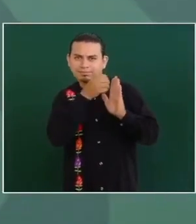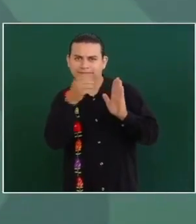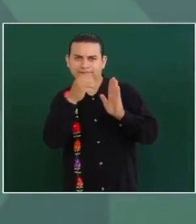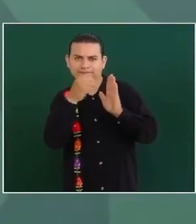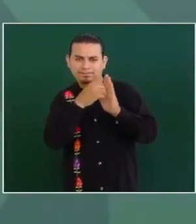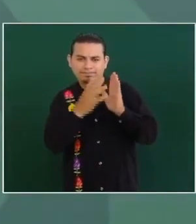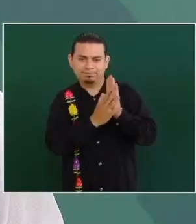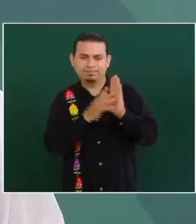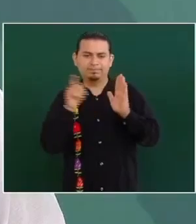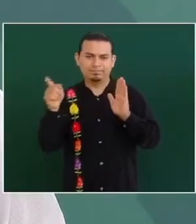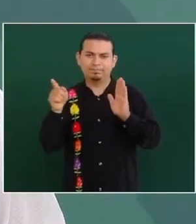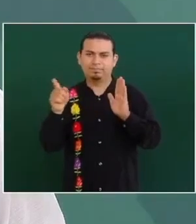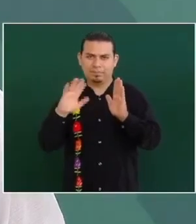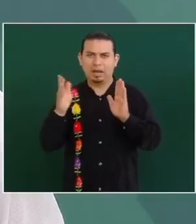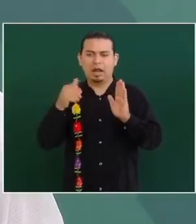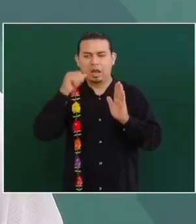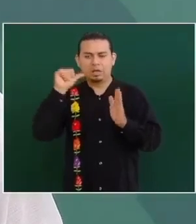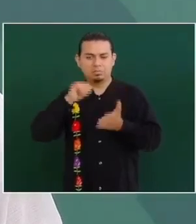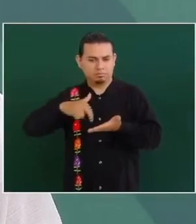porque ayer se firmó